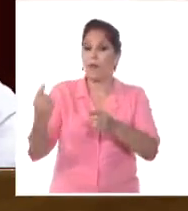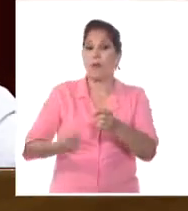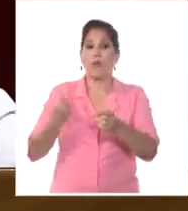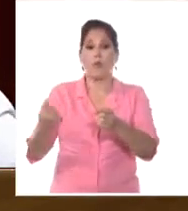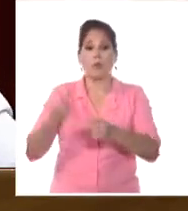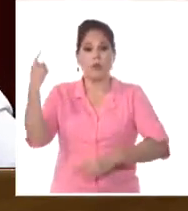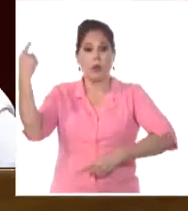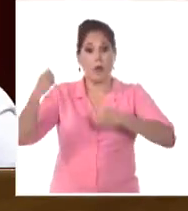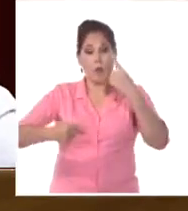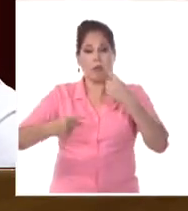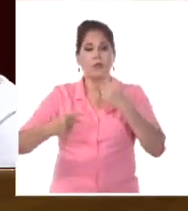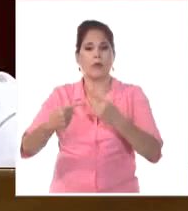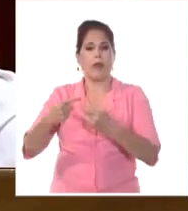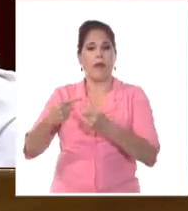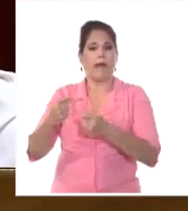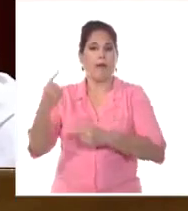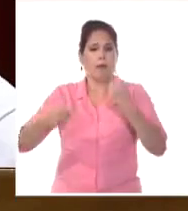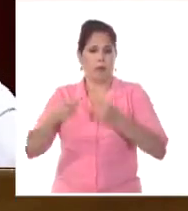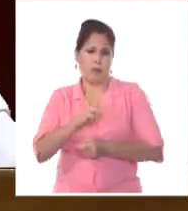contra el golpismo.